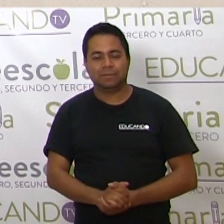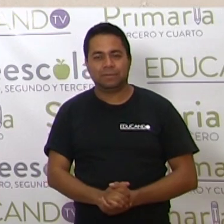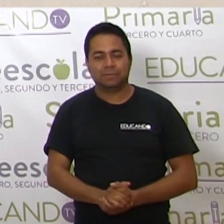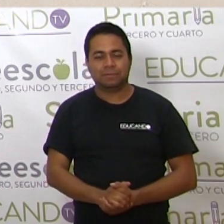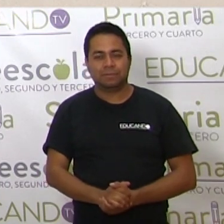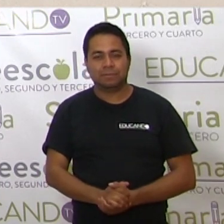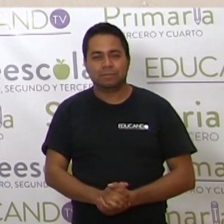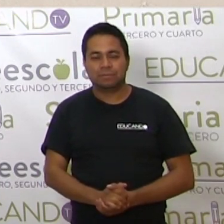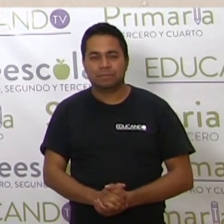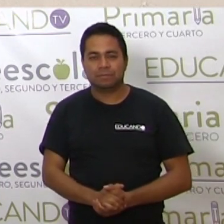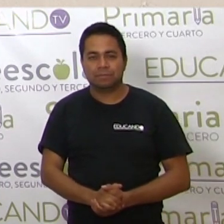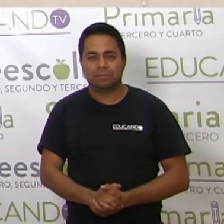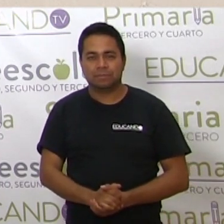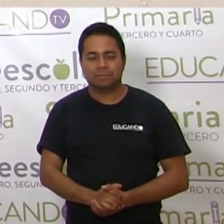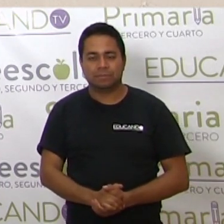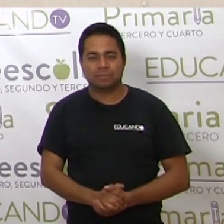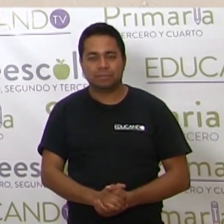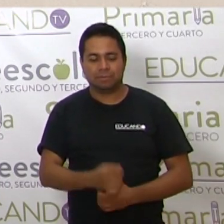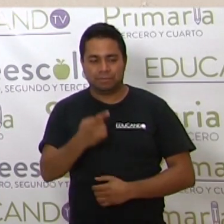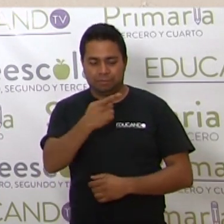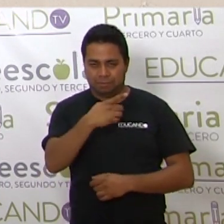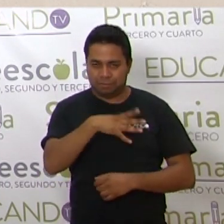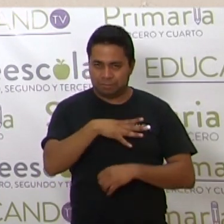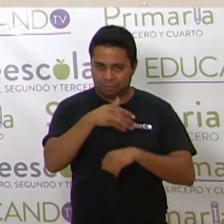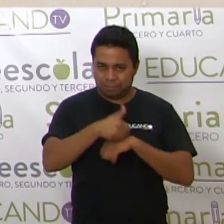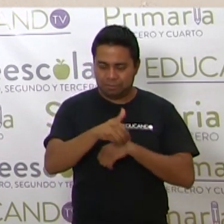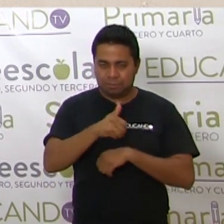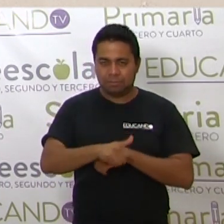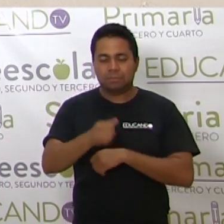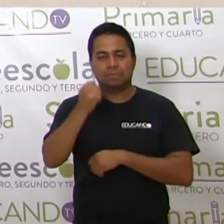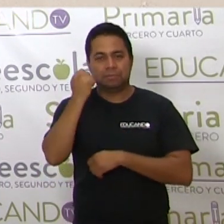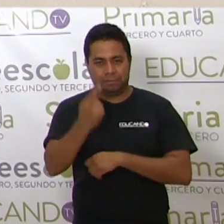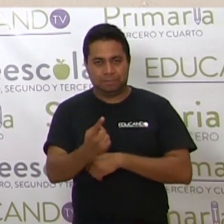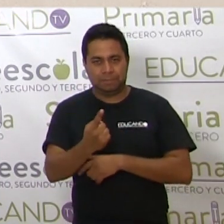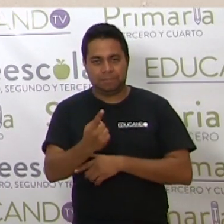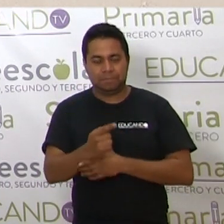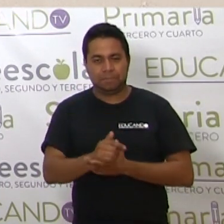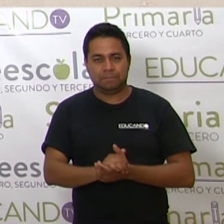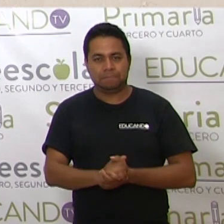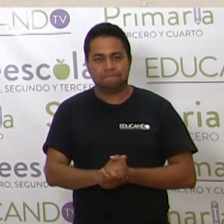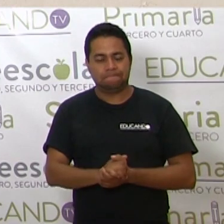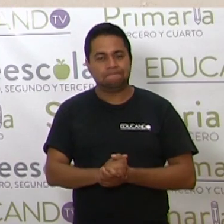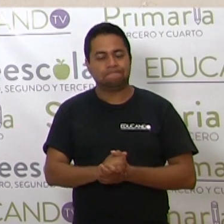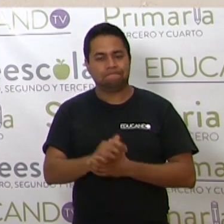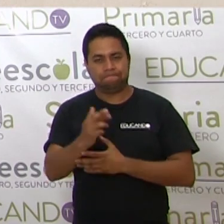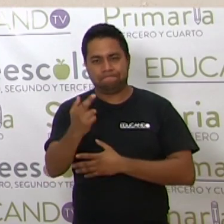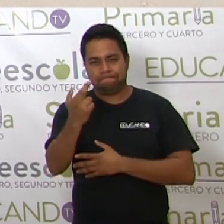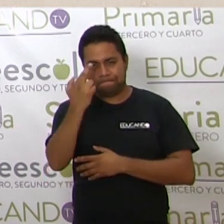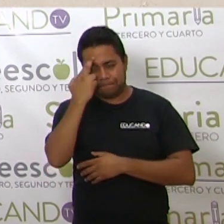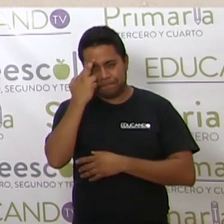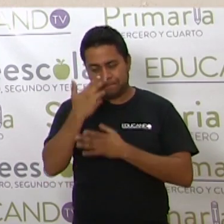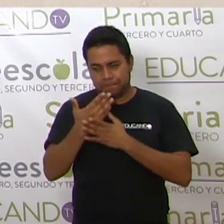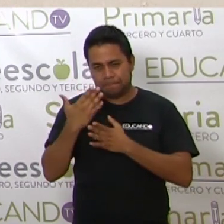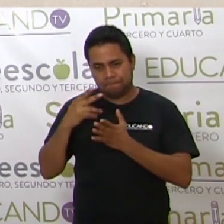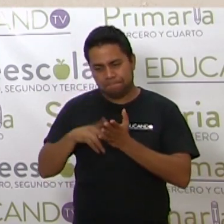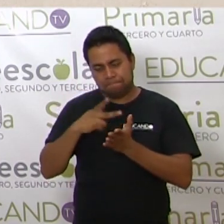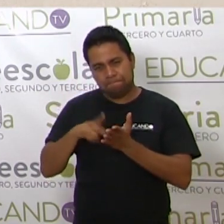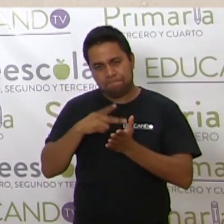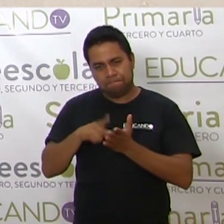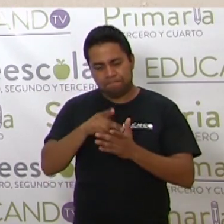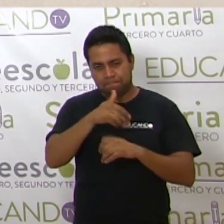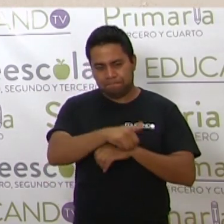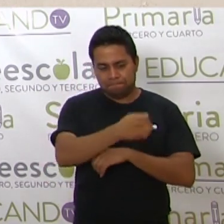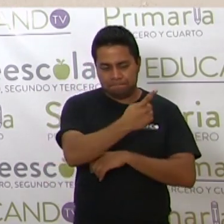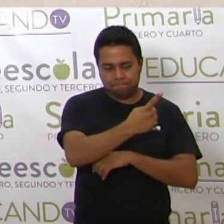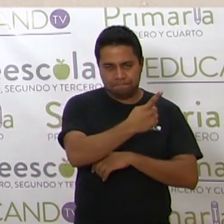dónde está el número 1 y te acuerdas lo hemos lo vimos muchas veces del número